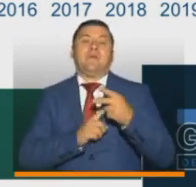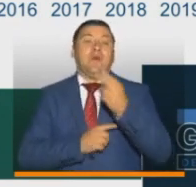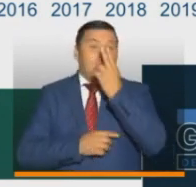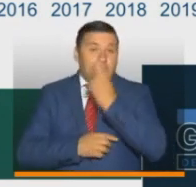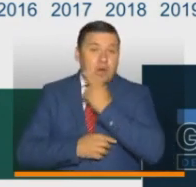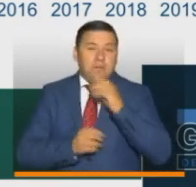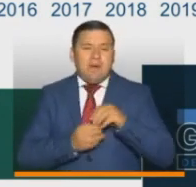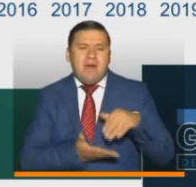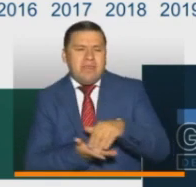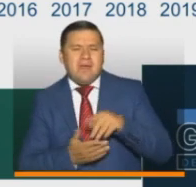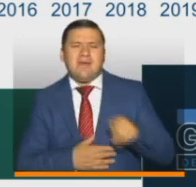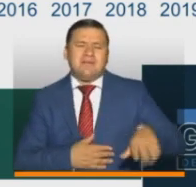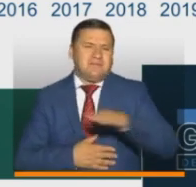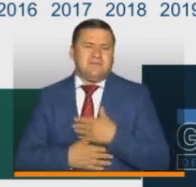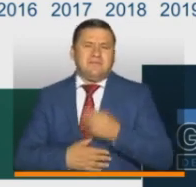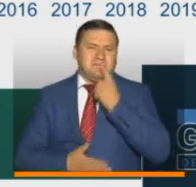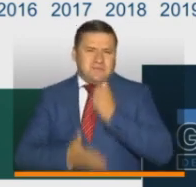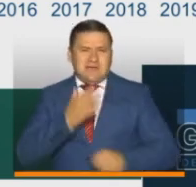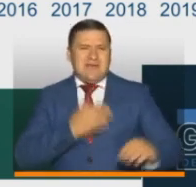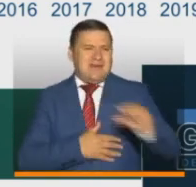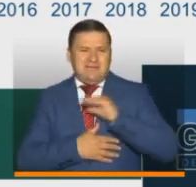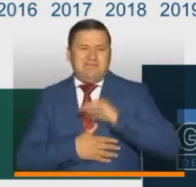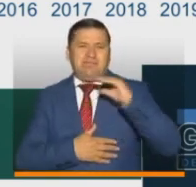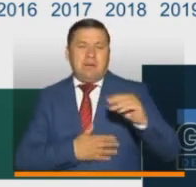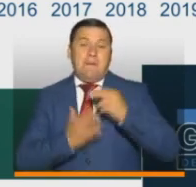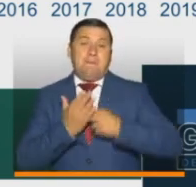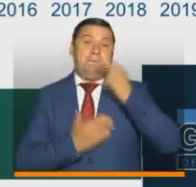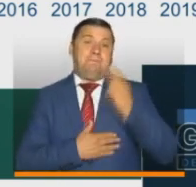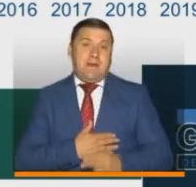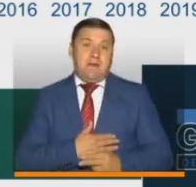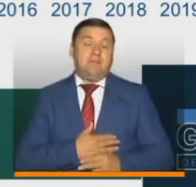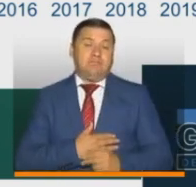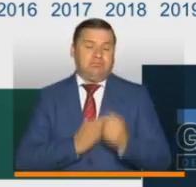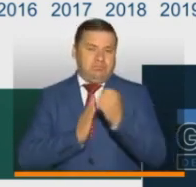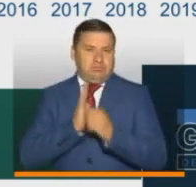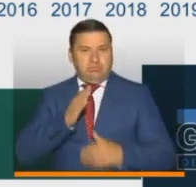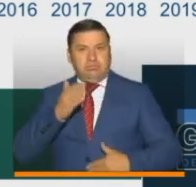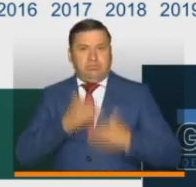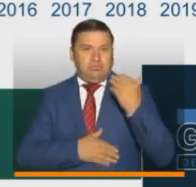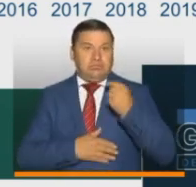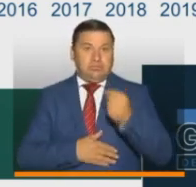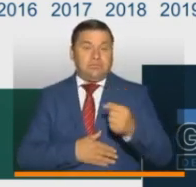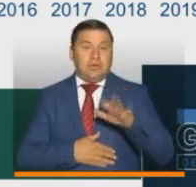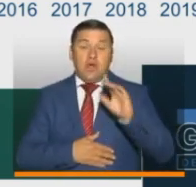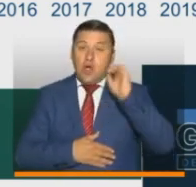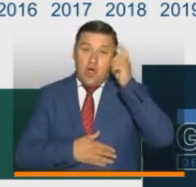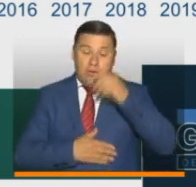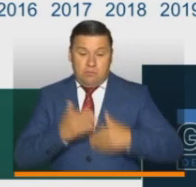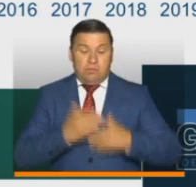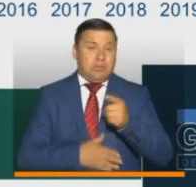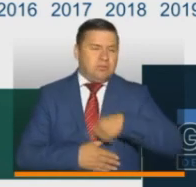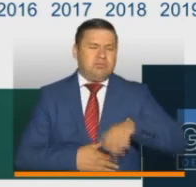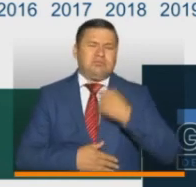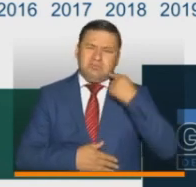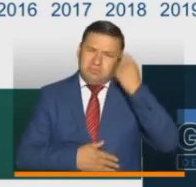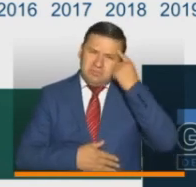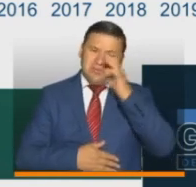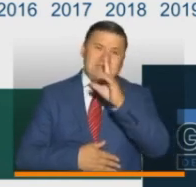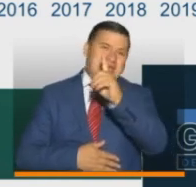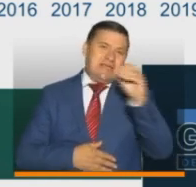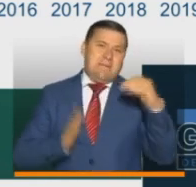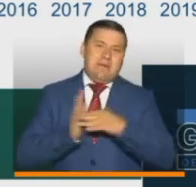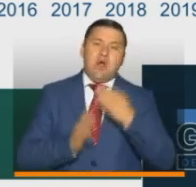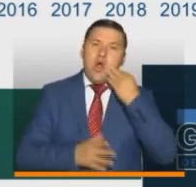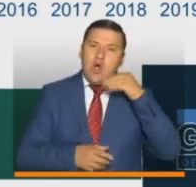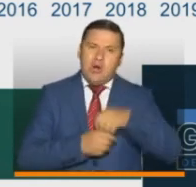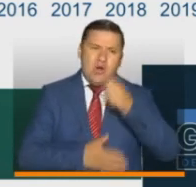compromiso por los más vulnerables, el de la devolución del IVA. El programa que arrancamos en cuanto llegamos al gobierno, que estaba pensado para 100.000